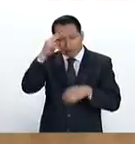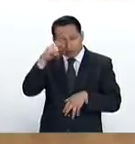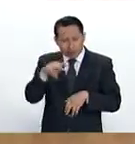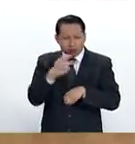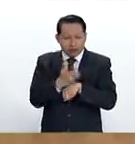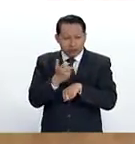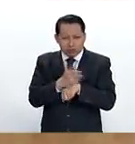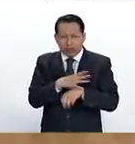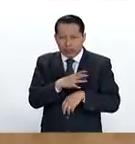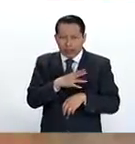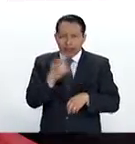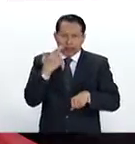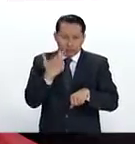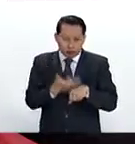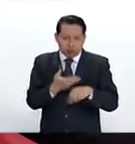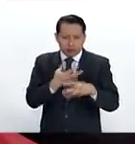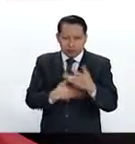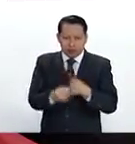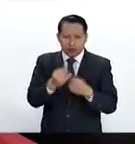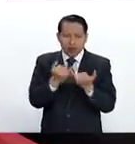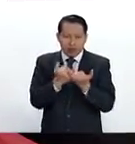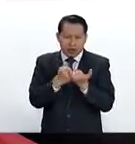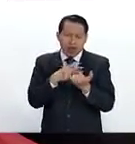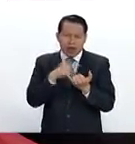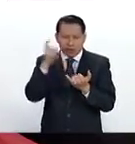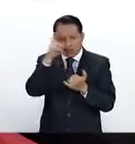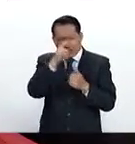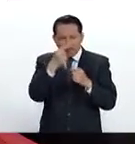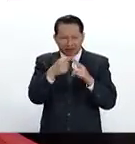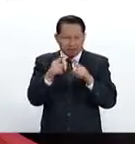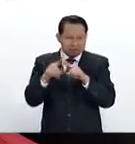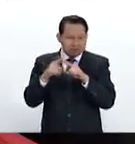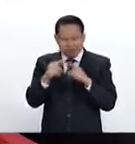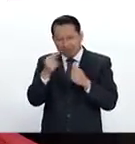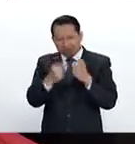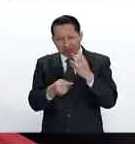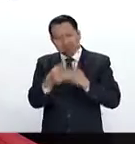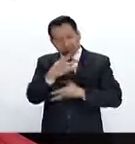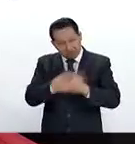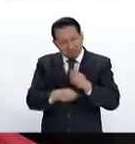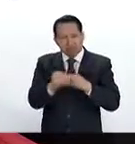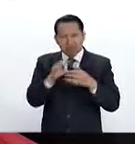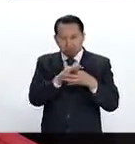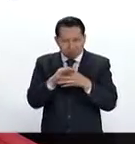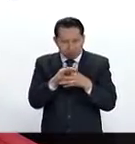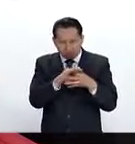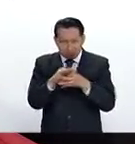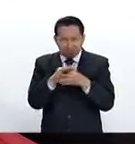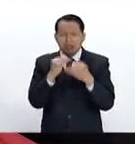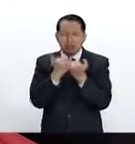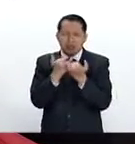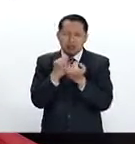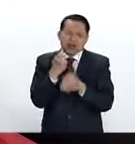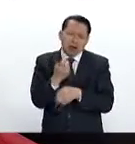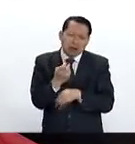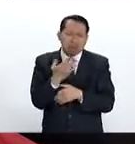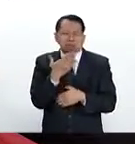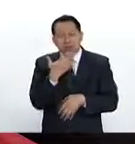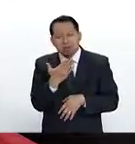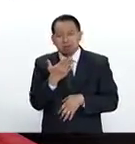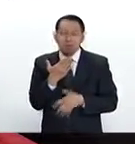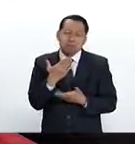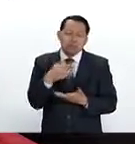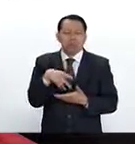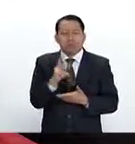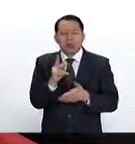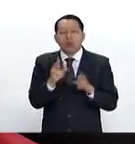Unidos comparten responsabilidades y comparten desafíos. Esta idea pues es un paso modesto, cierto, pero es un paso